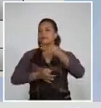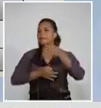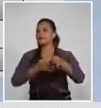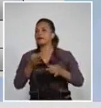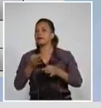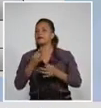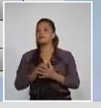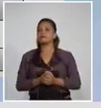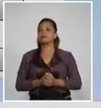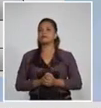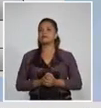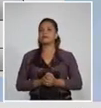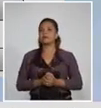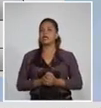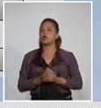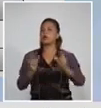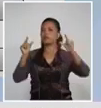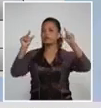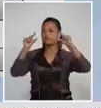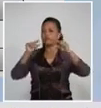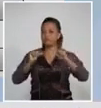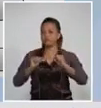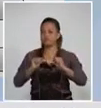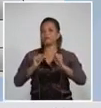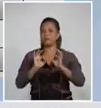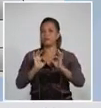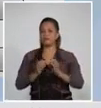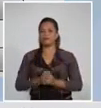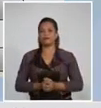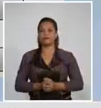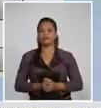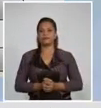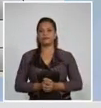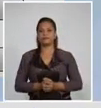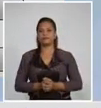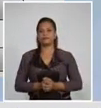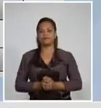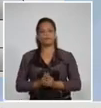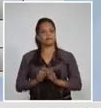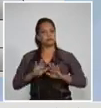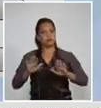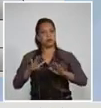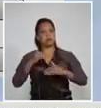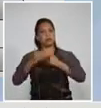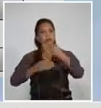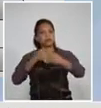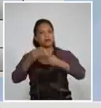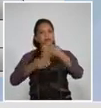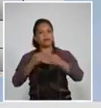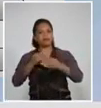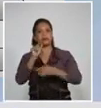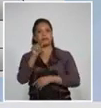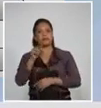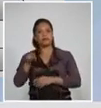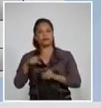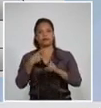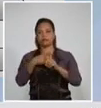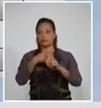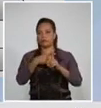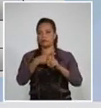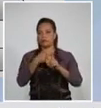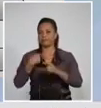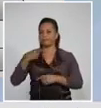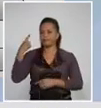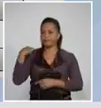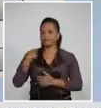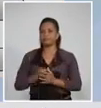una discreta disminución. Ya con este procesamiento y estos pacientes diagnosticados ayer,